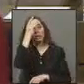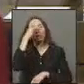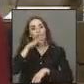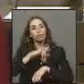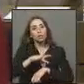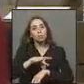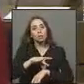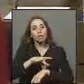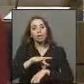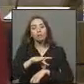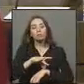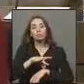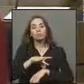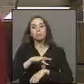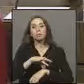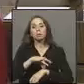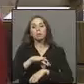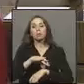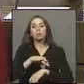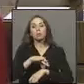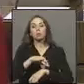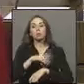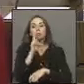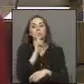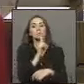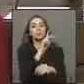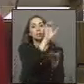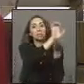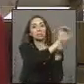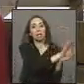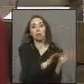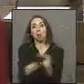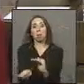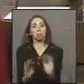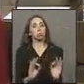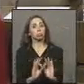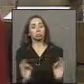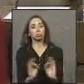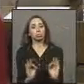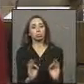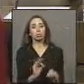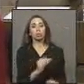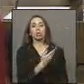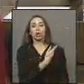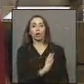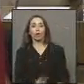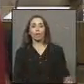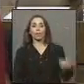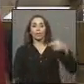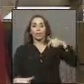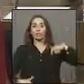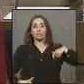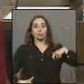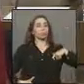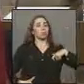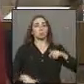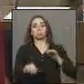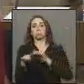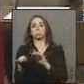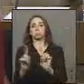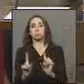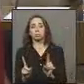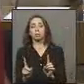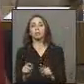donde no encuentran el respaldo del Estado, del gobierno de turno. Y por